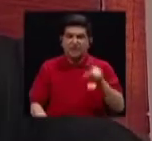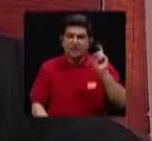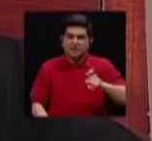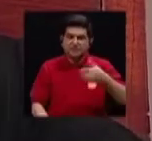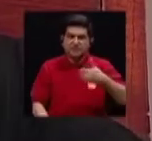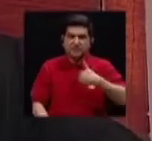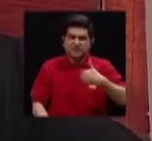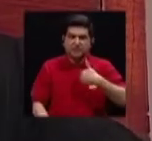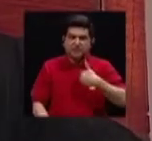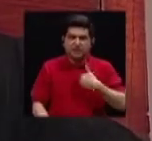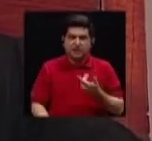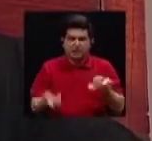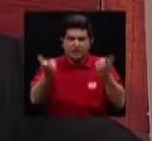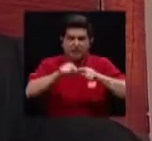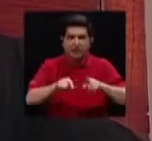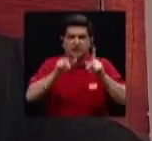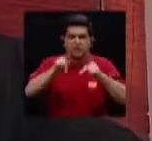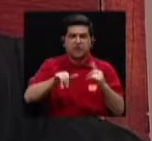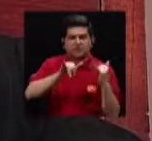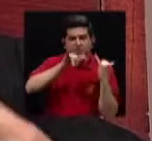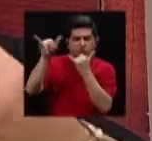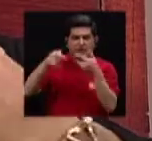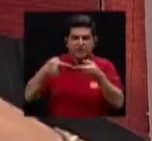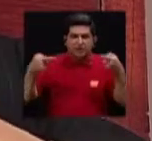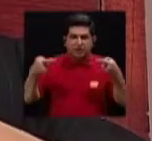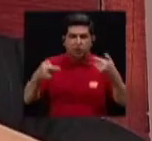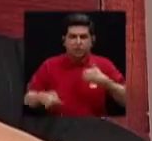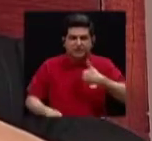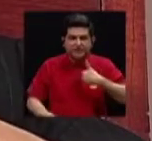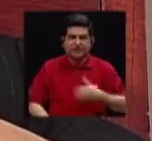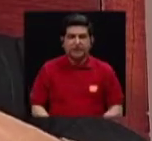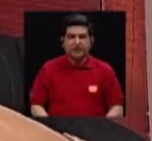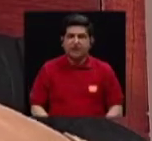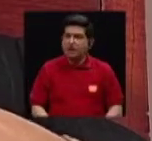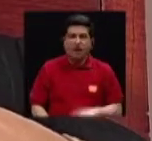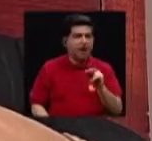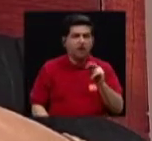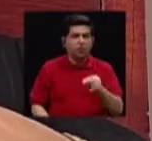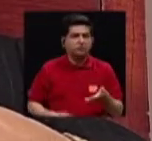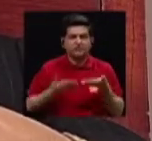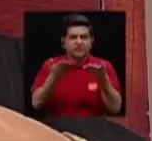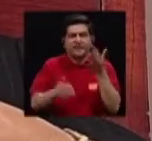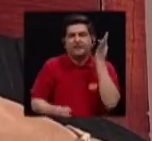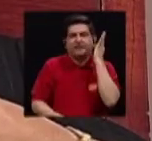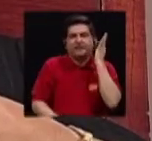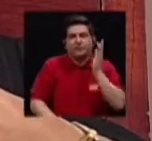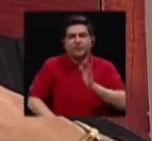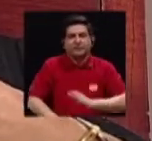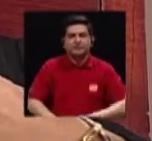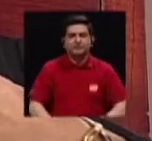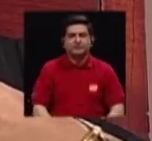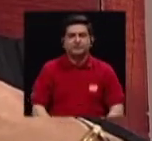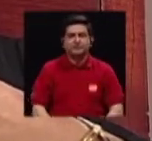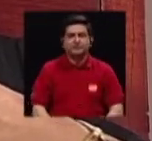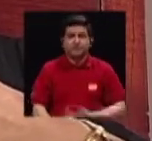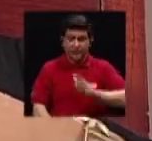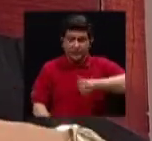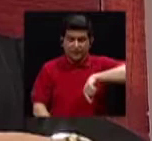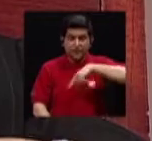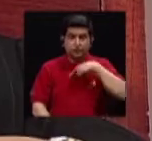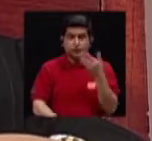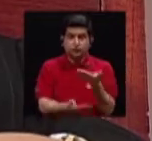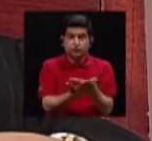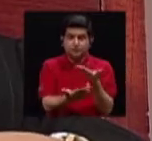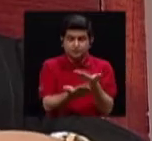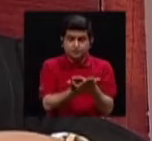a el demandado, la sobrecargan en la mujer. Entonces, tenemos que probar